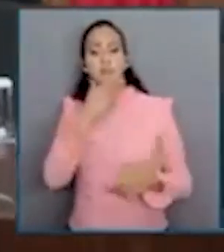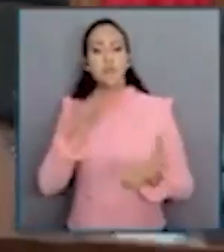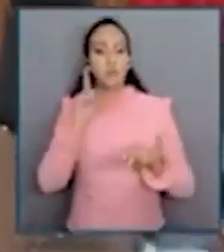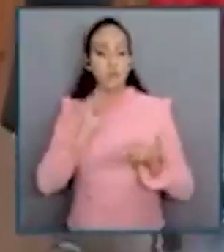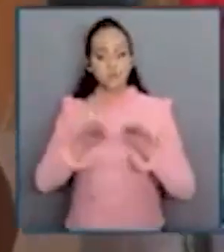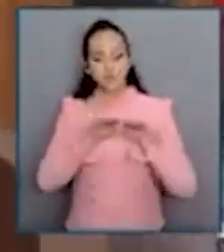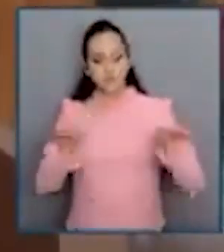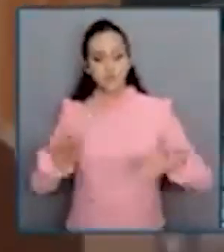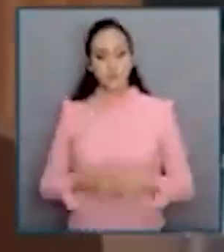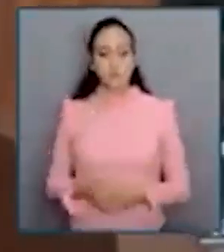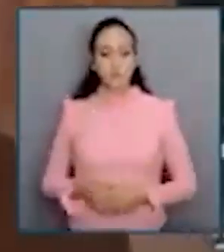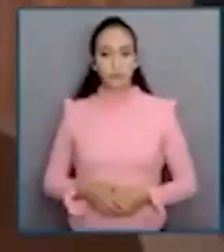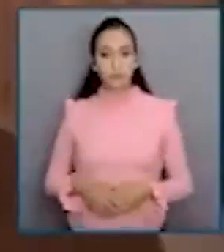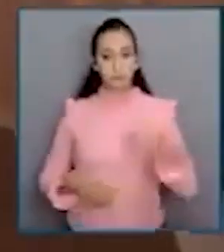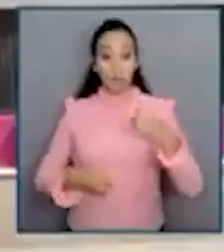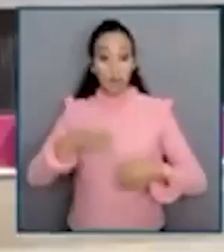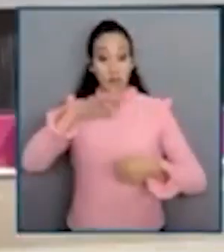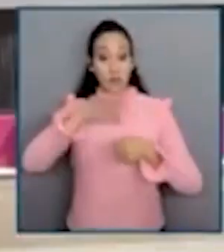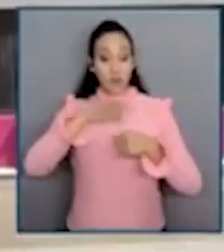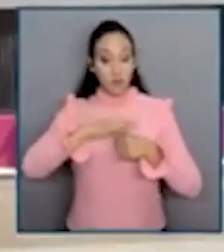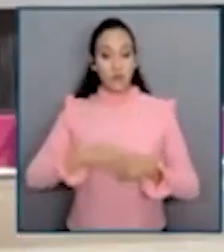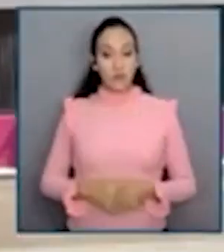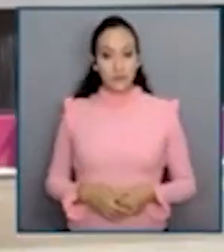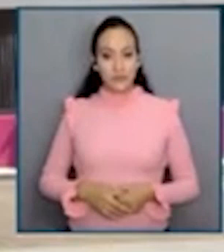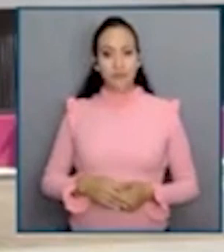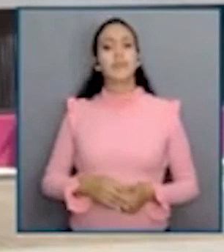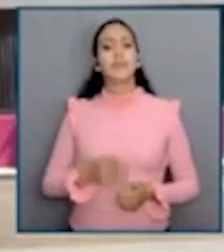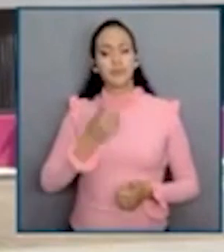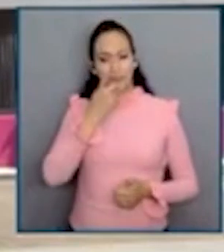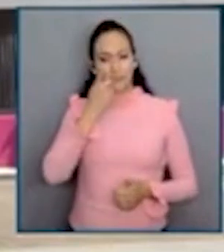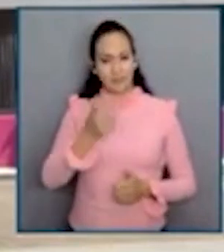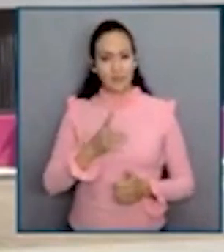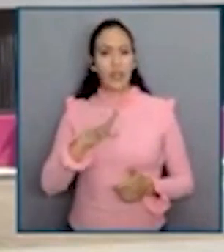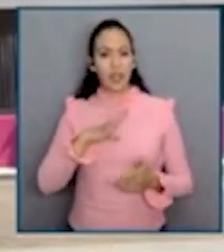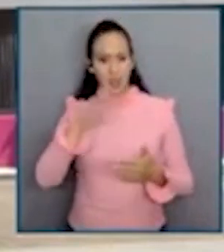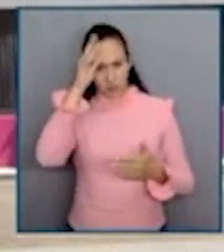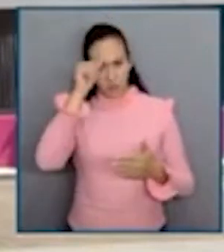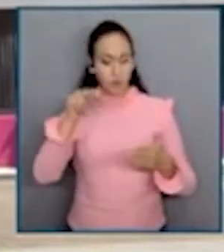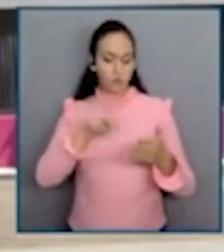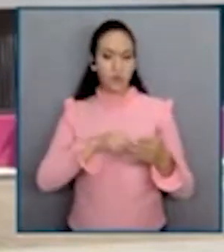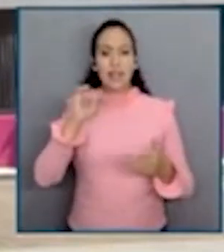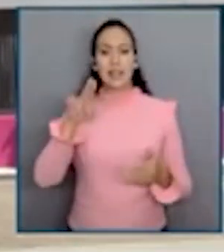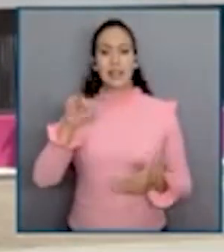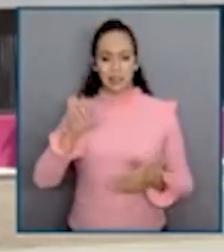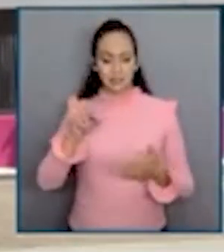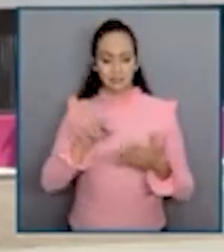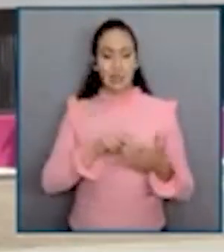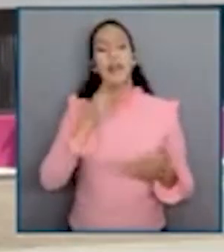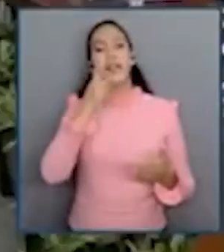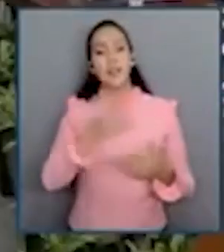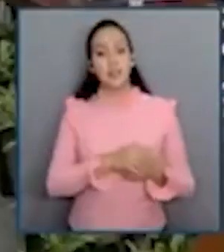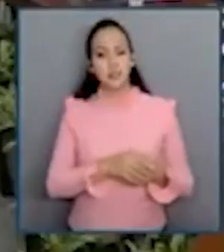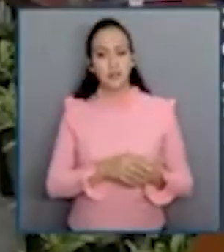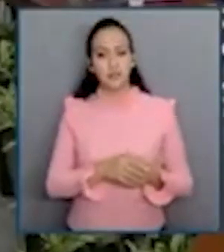el tribunal electoral del poder judicial de la federación confirmó el acuerdo del Consejo general del INE en el que determinó el mecanismo para la